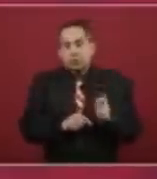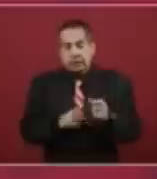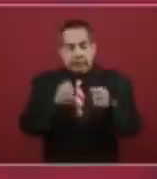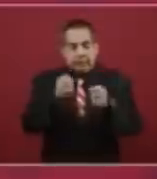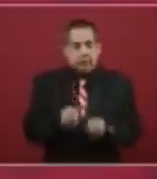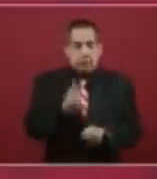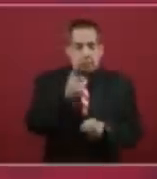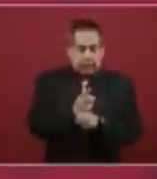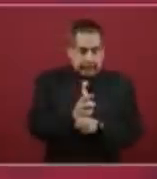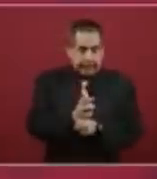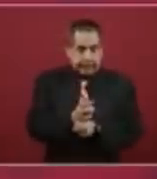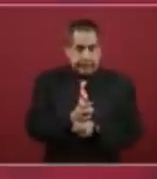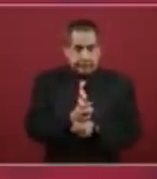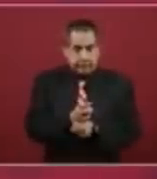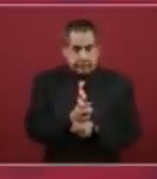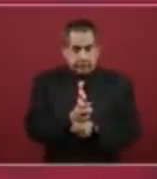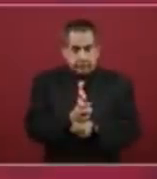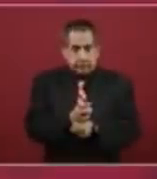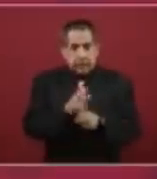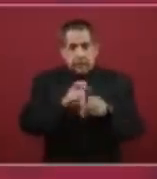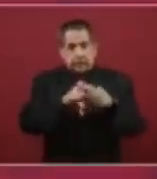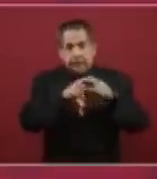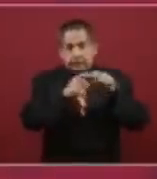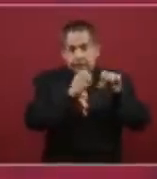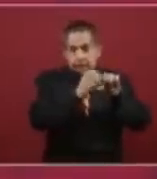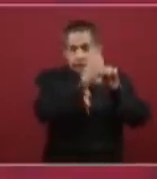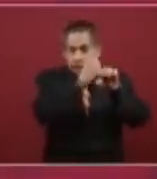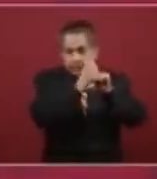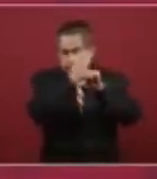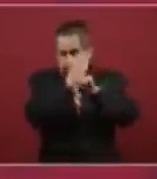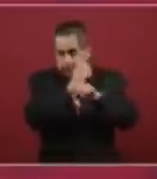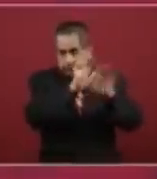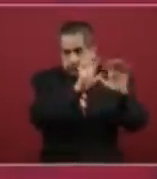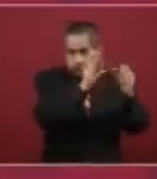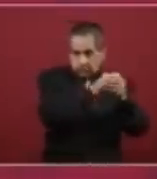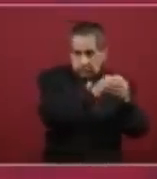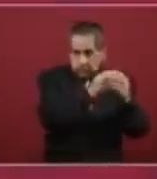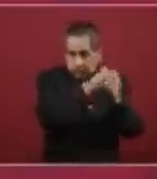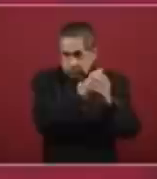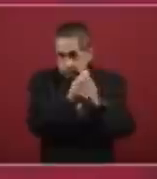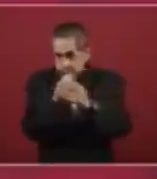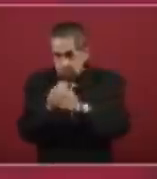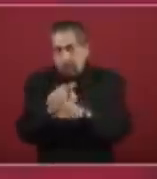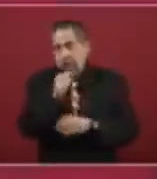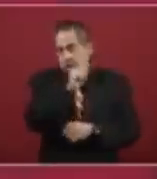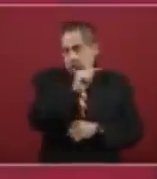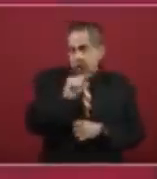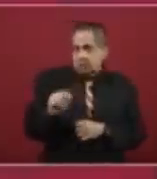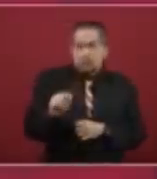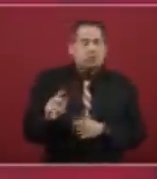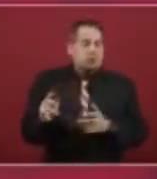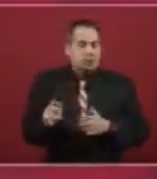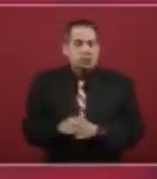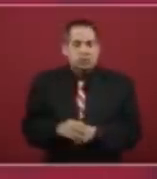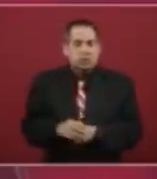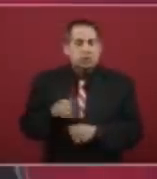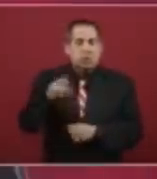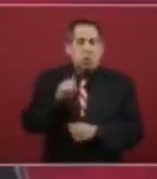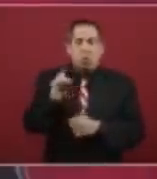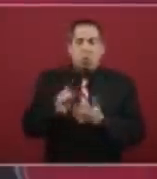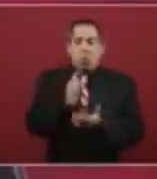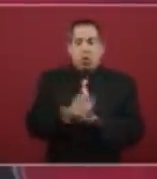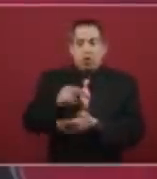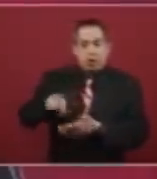seguridad en los estados, no solo en la Ciudad